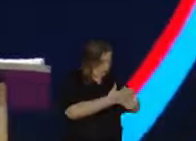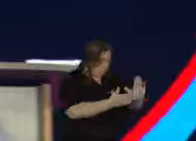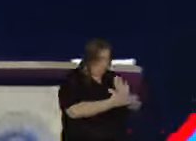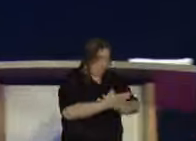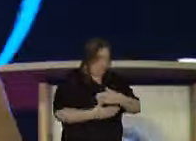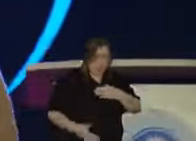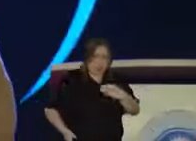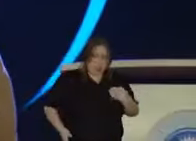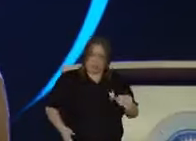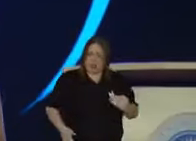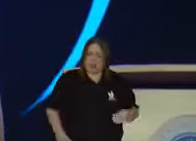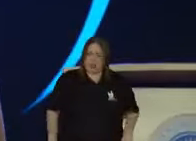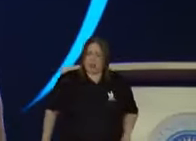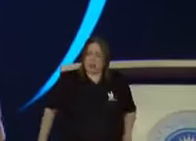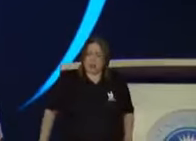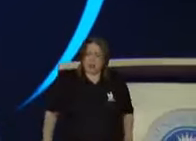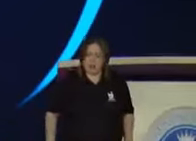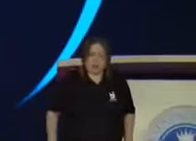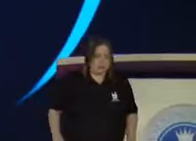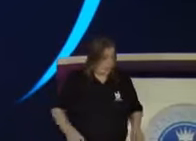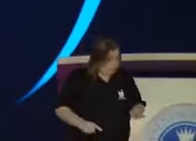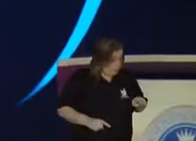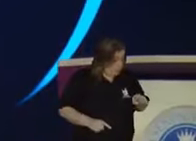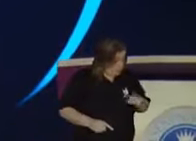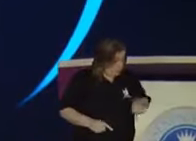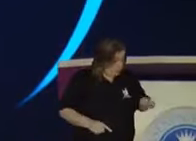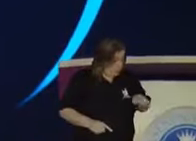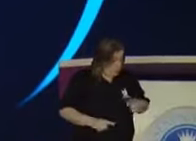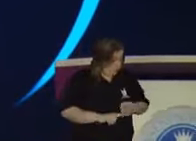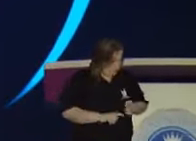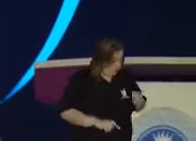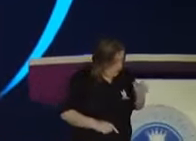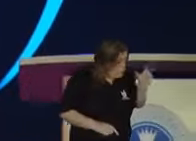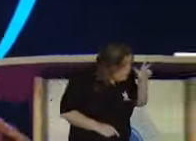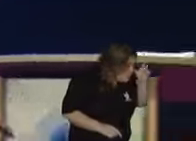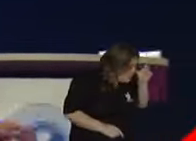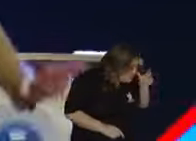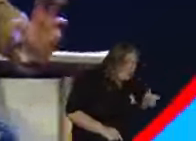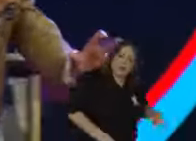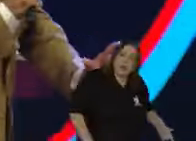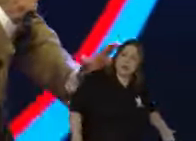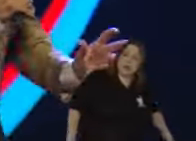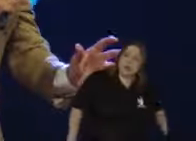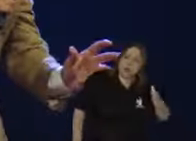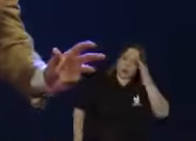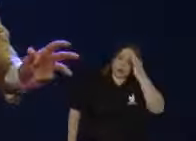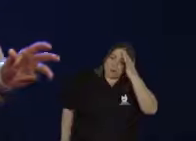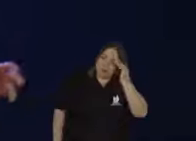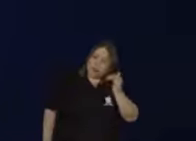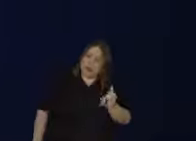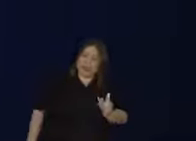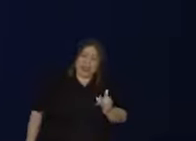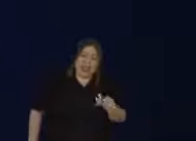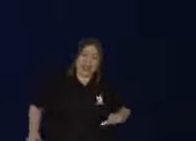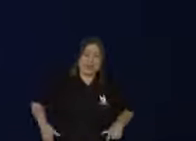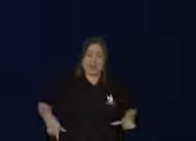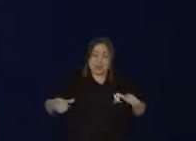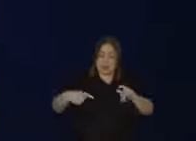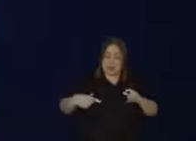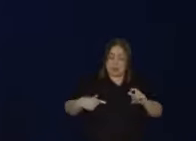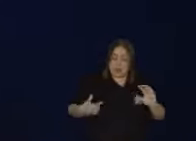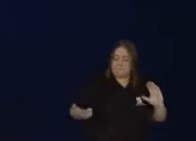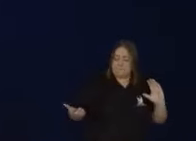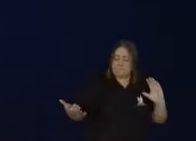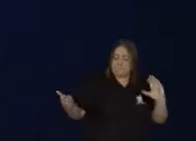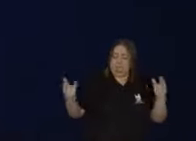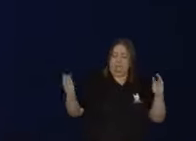Ustedes son de vuestro padre el diablo. ¡Wow! Porque vivían por la apariencia, temor al que